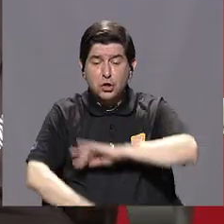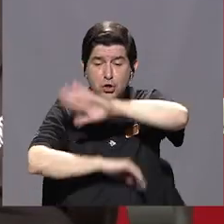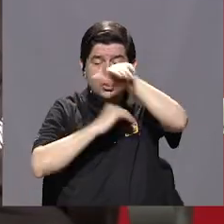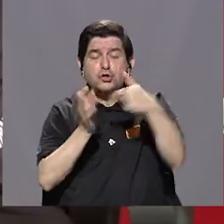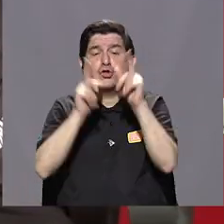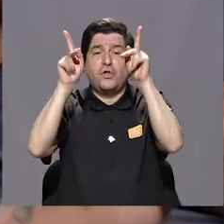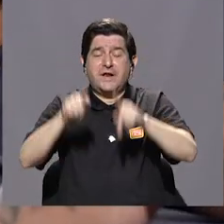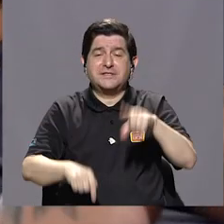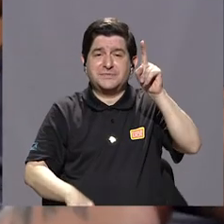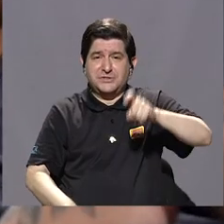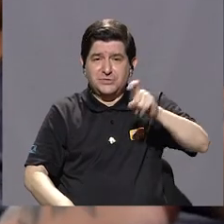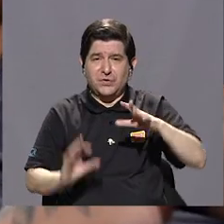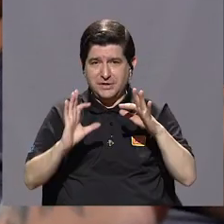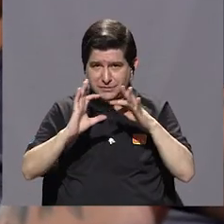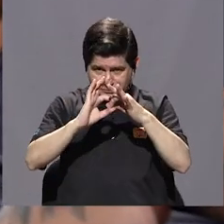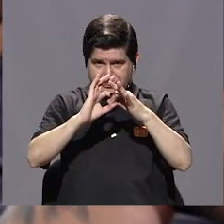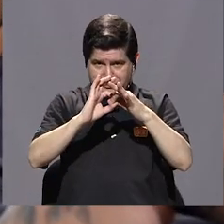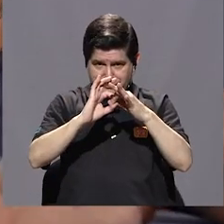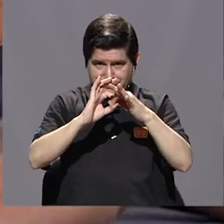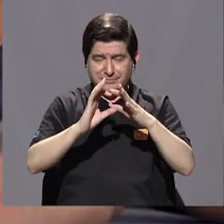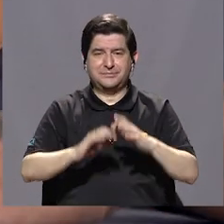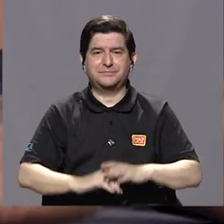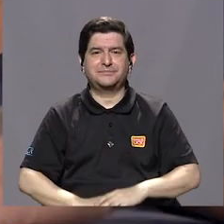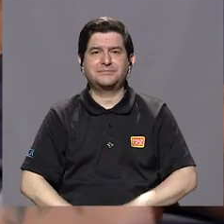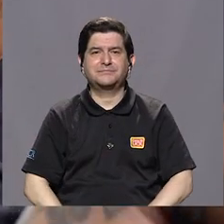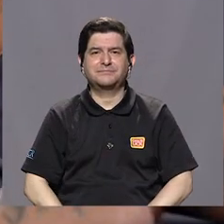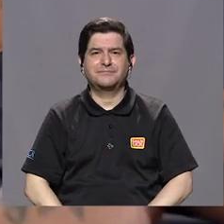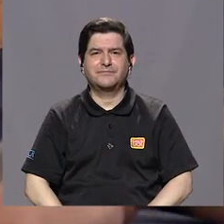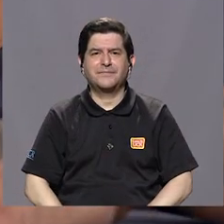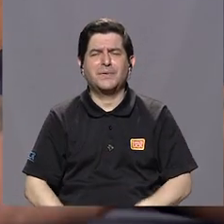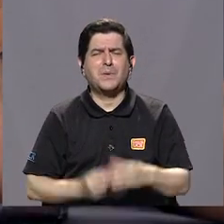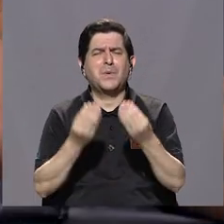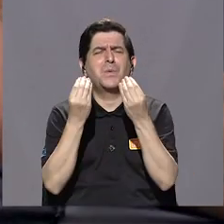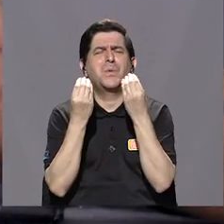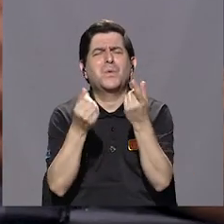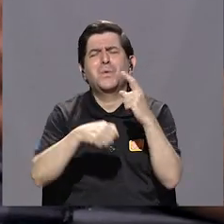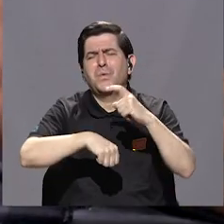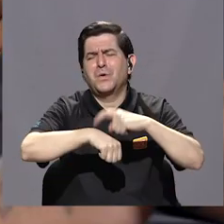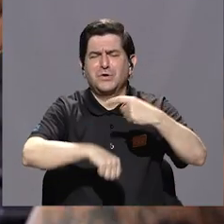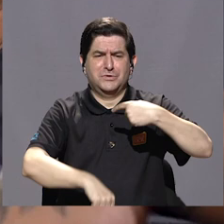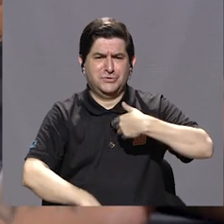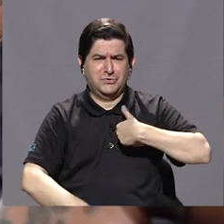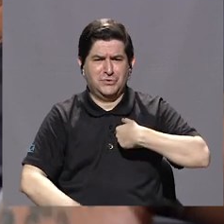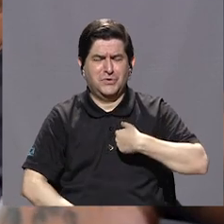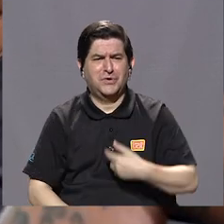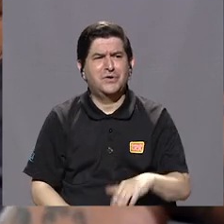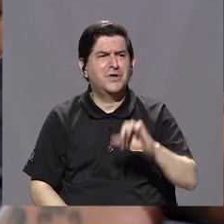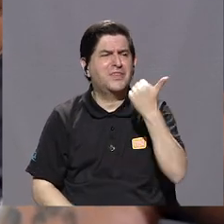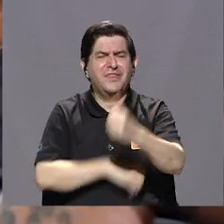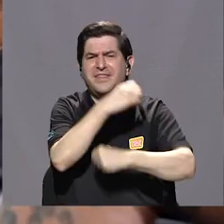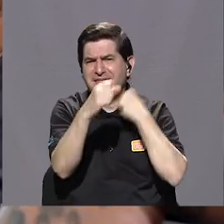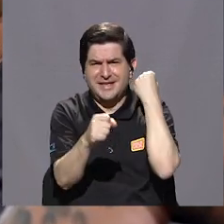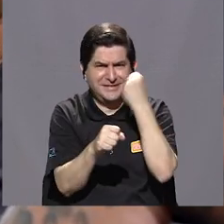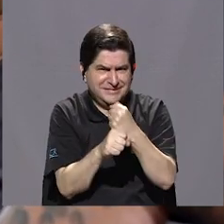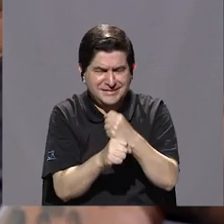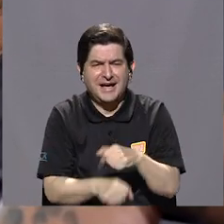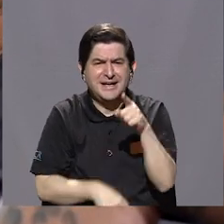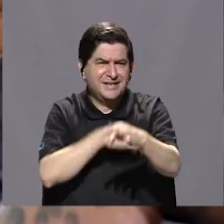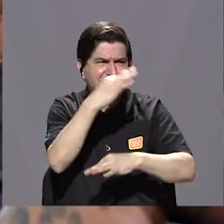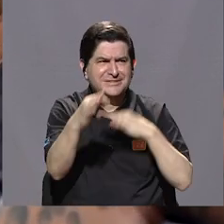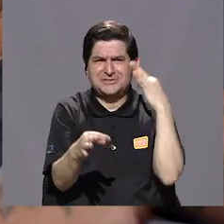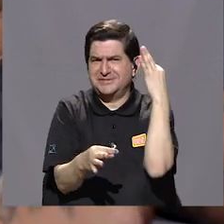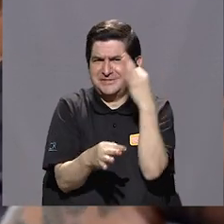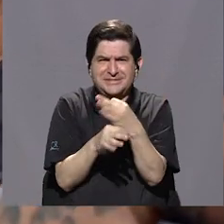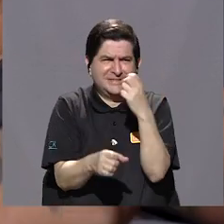todos. Y por mucho tiempo, yo tenía unos 10 años de hacer este tipo